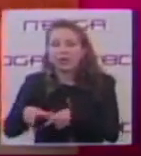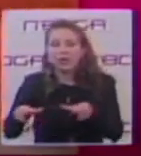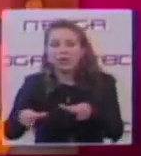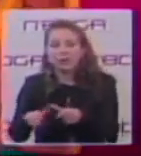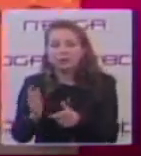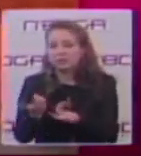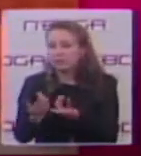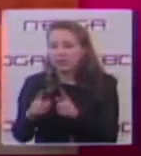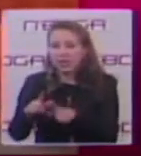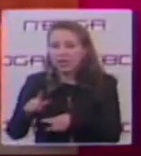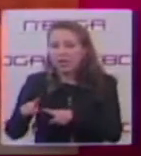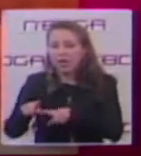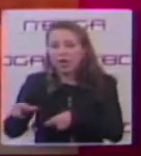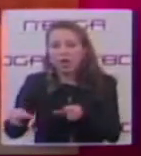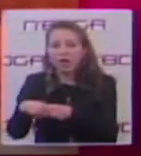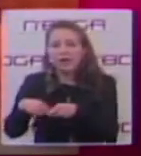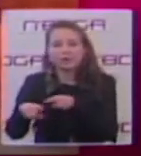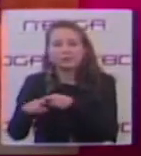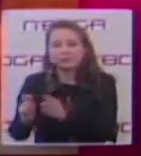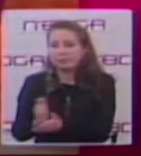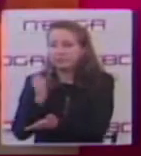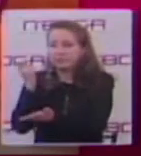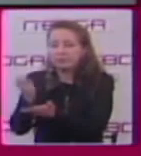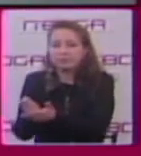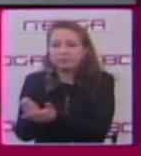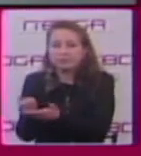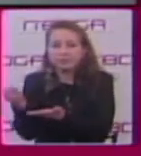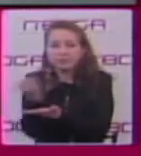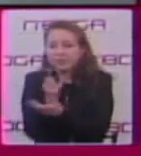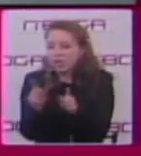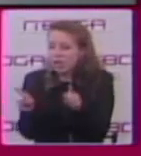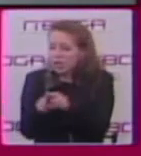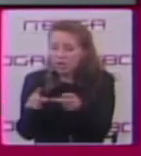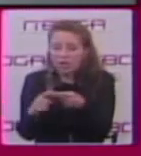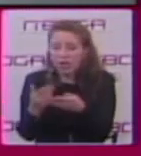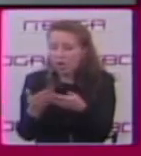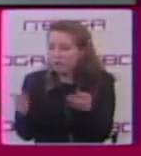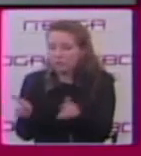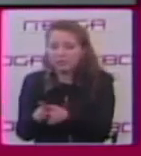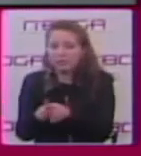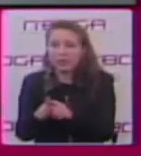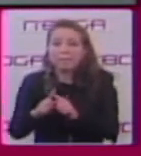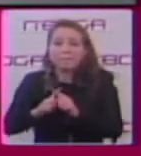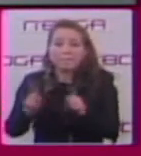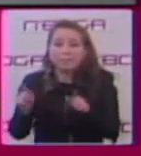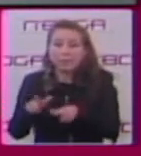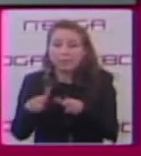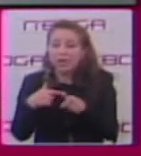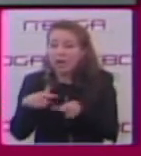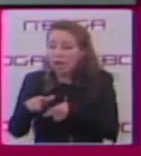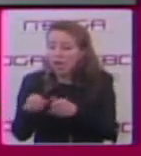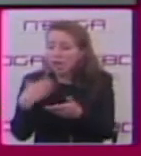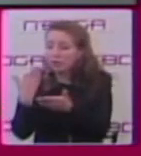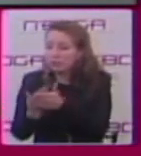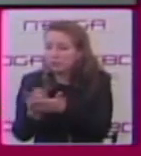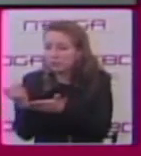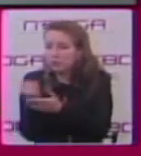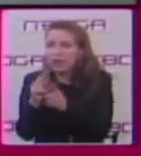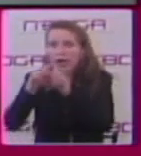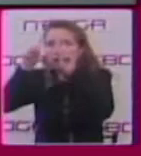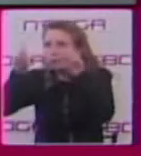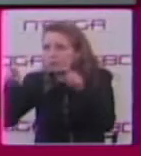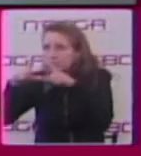la inversión varía dependiendo el local. La imagen es la misma, los productos son los mismos, pero dependiendo el sitio, la imagen, el